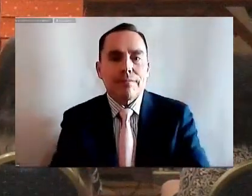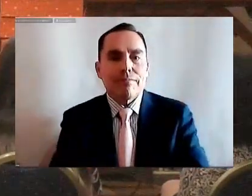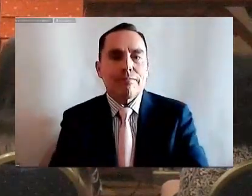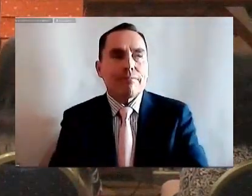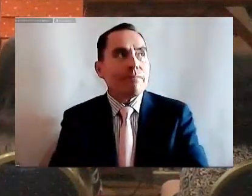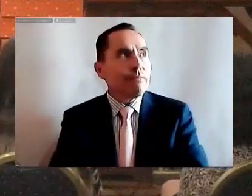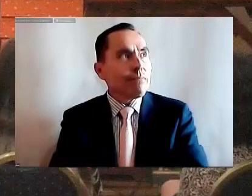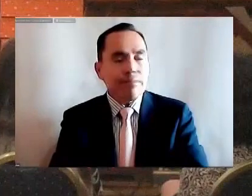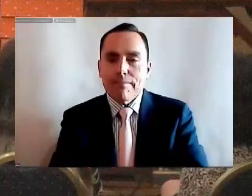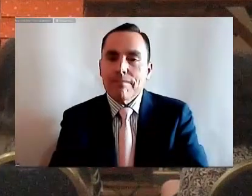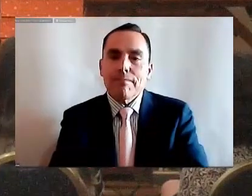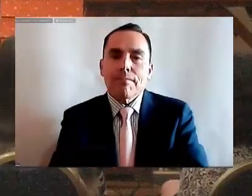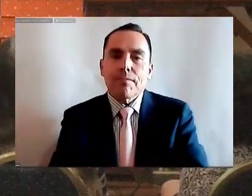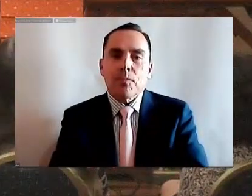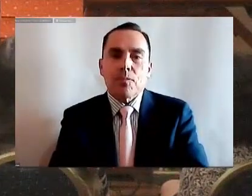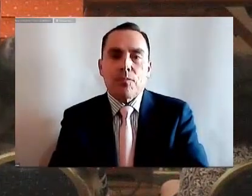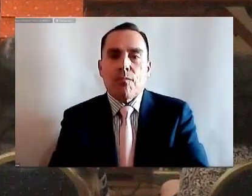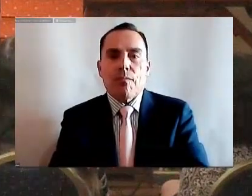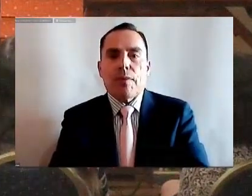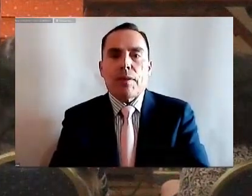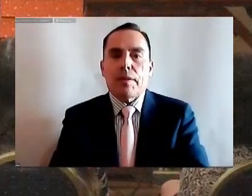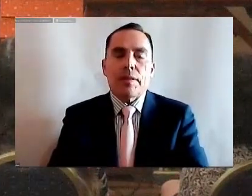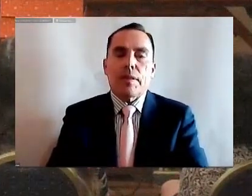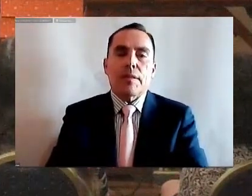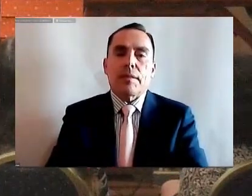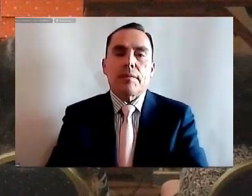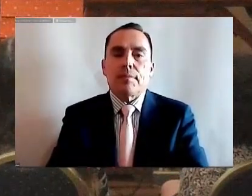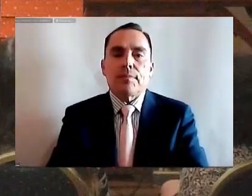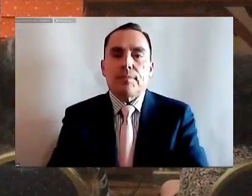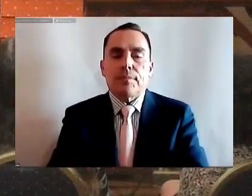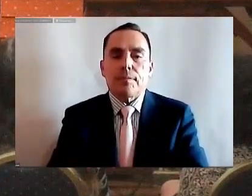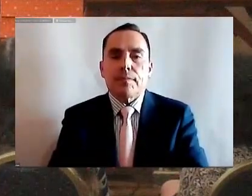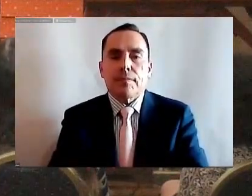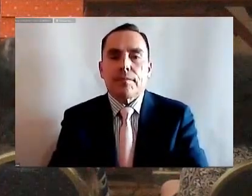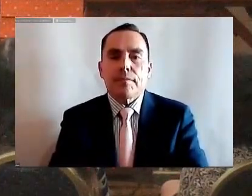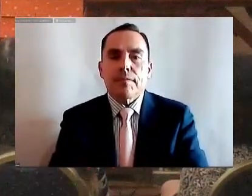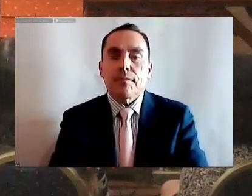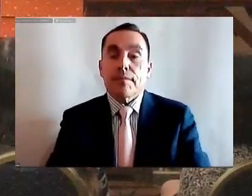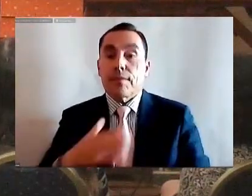Bueno, los desafíos me parece que son